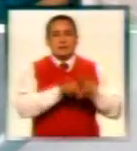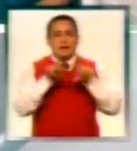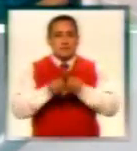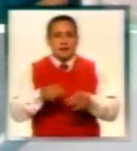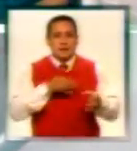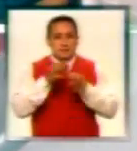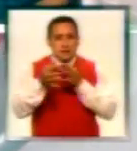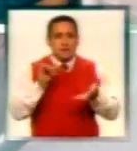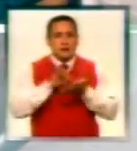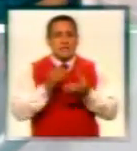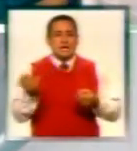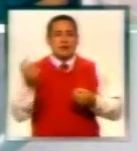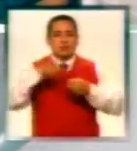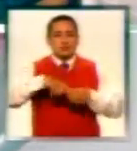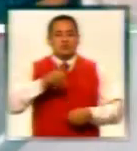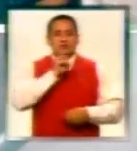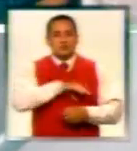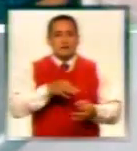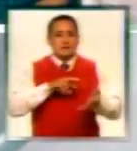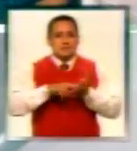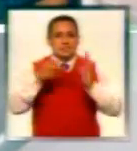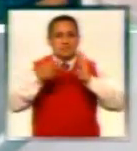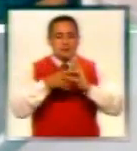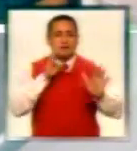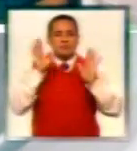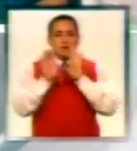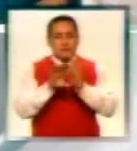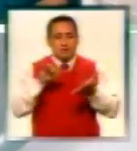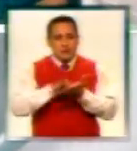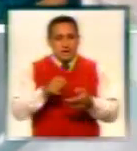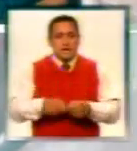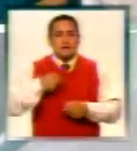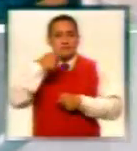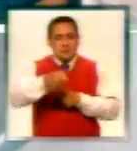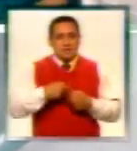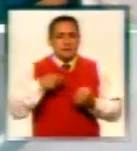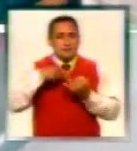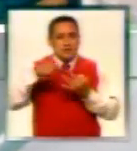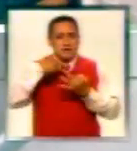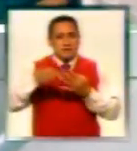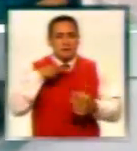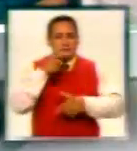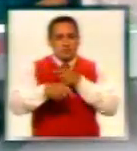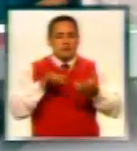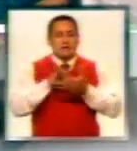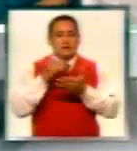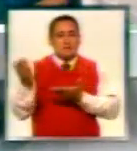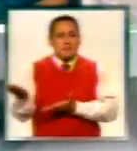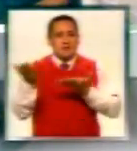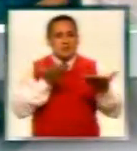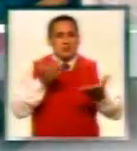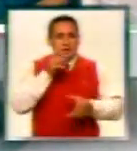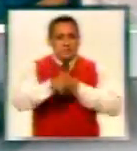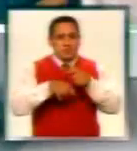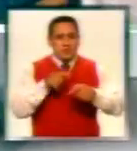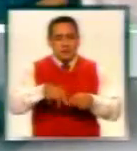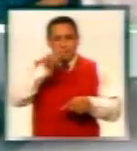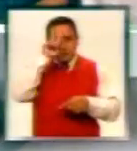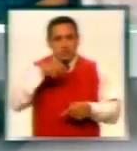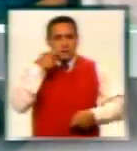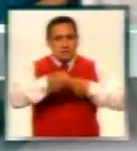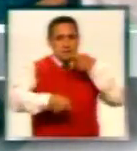Adicionalmente, la inclusión social implica, perfecto, que invierta, gana, y para eso invierte, y bienvenido, y el Perú va a fomentar la inversión